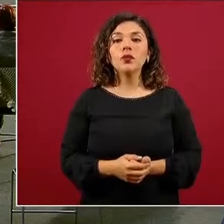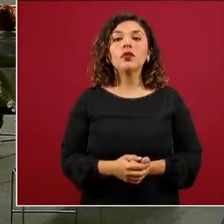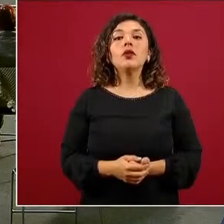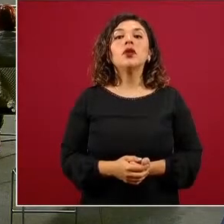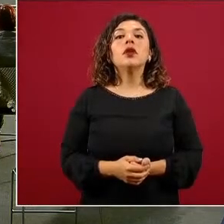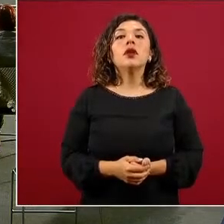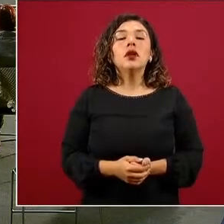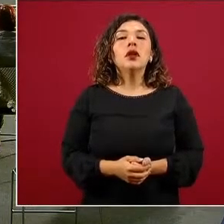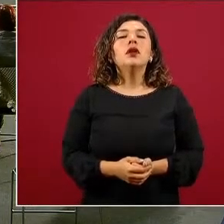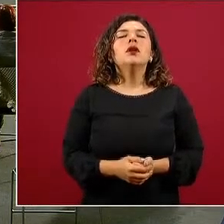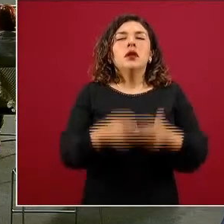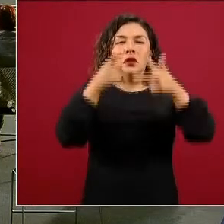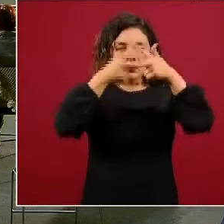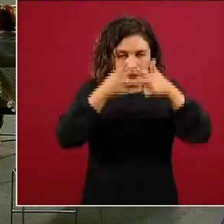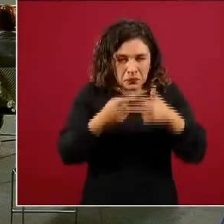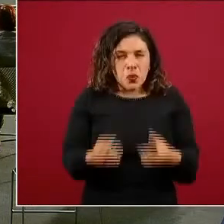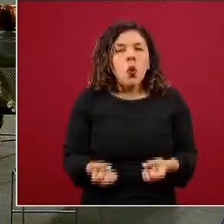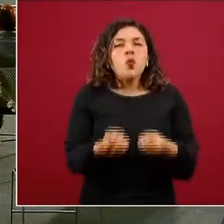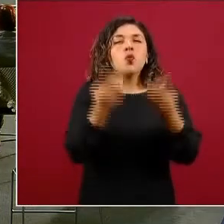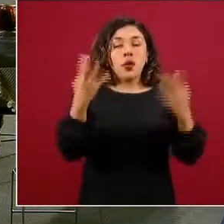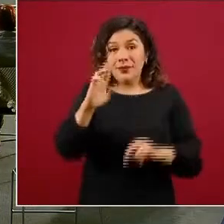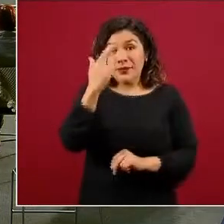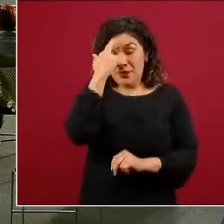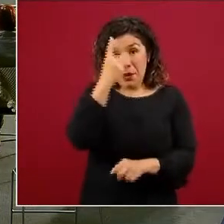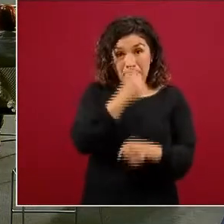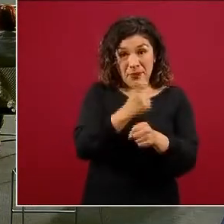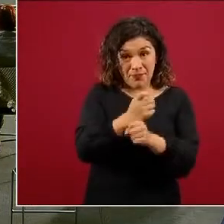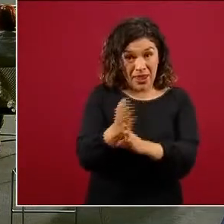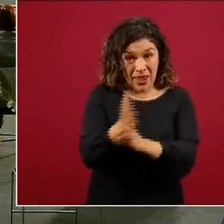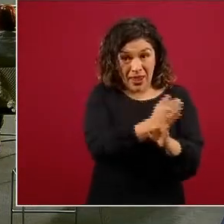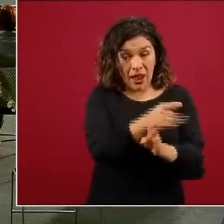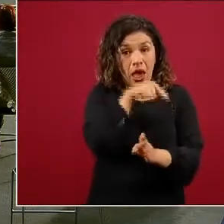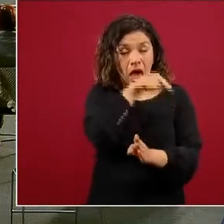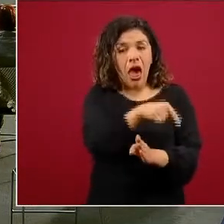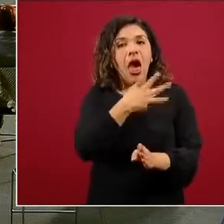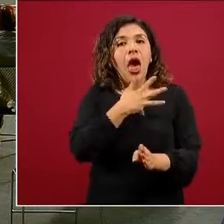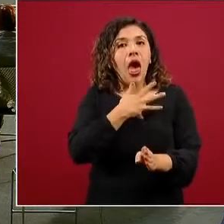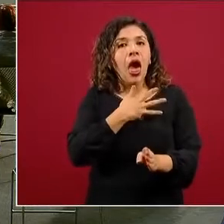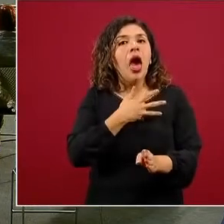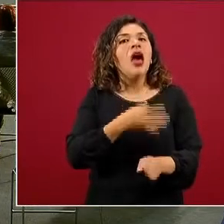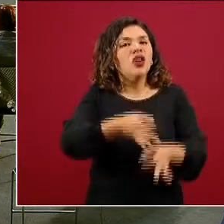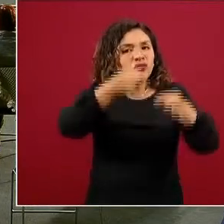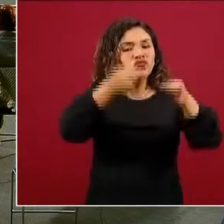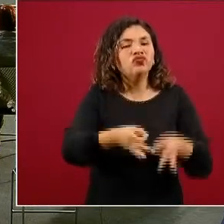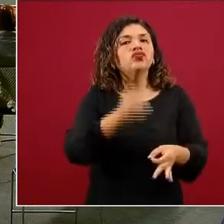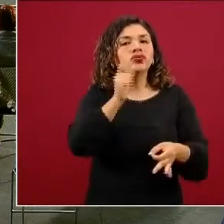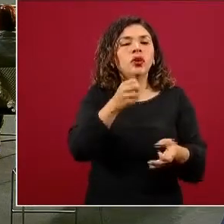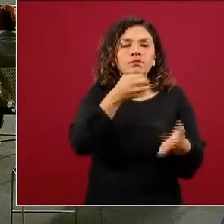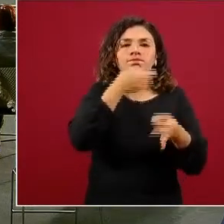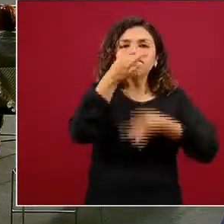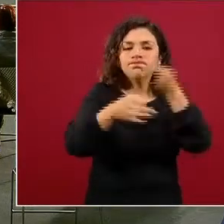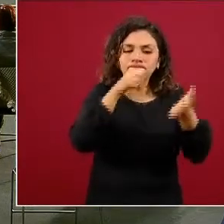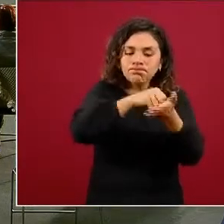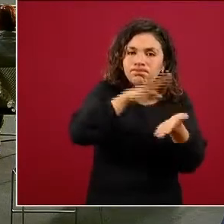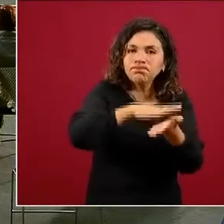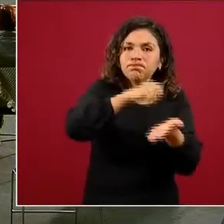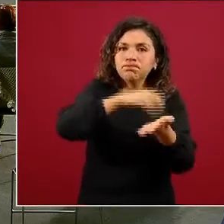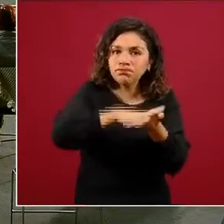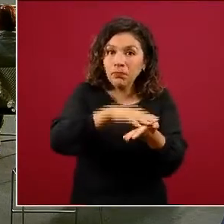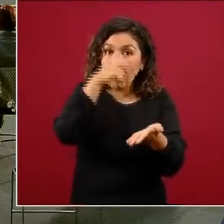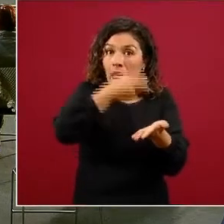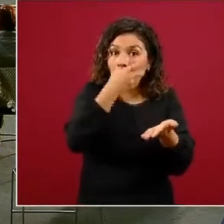Ahora vemos la estimación. Recordar que en la primera gráfica tenemos los casos directamente notificados, que